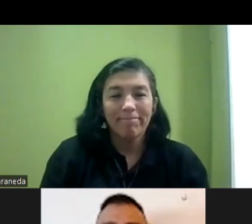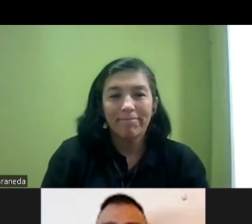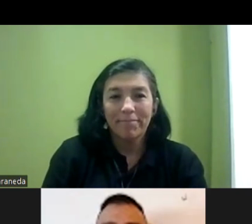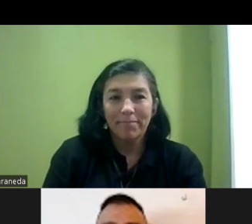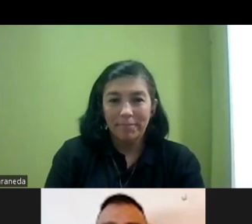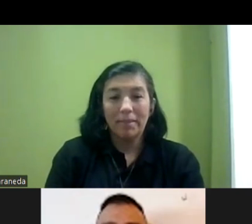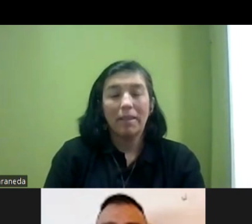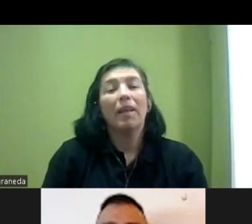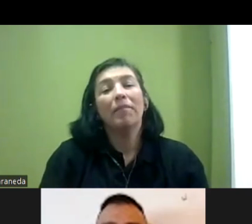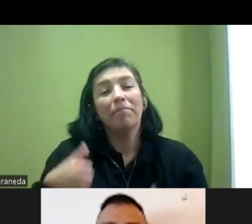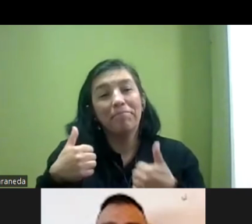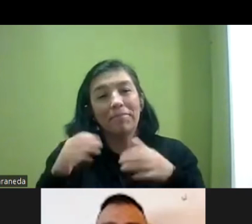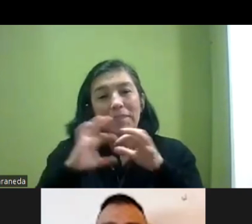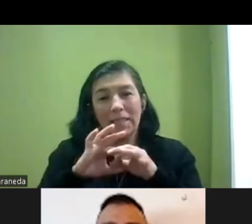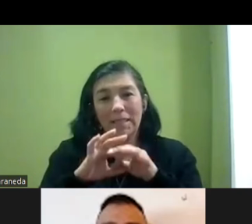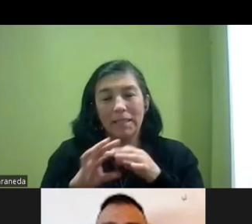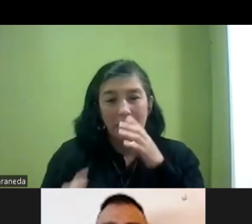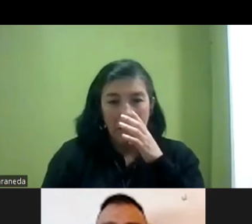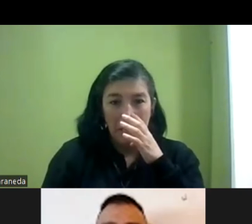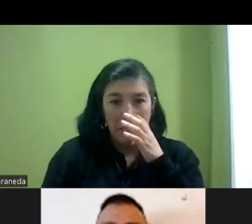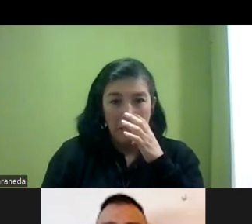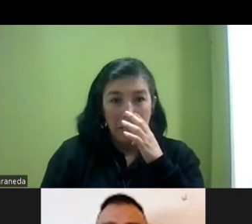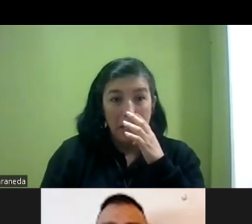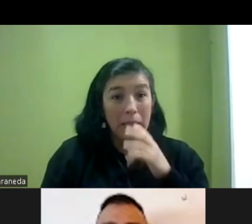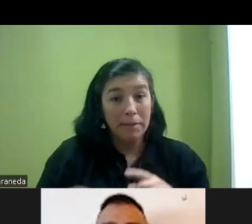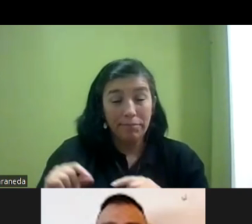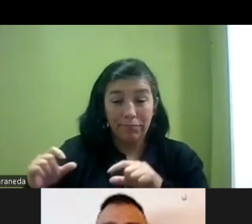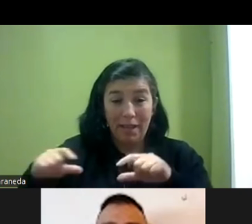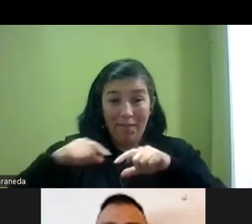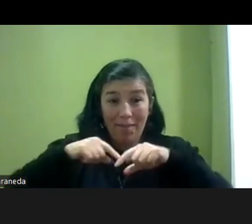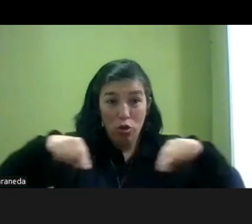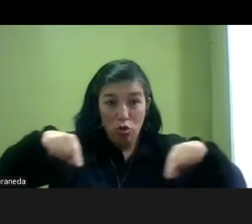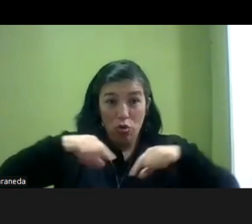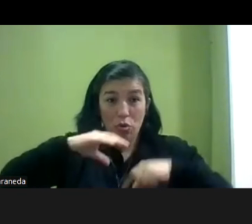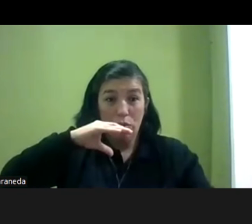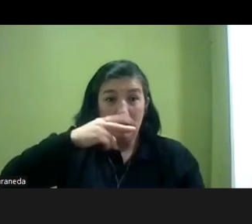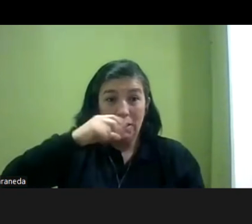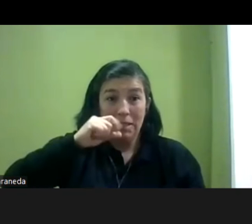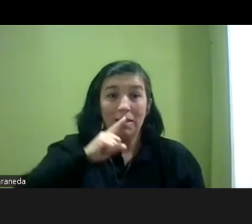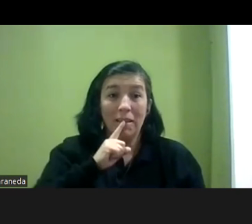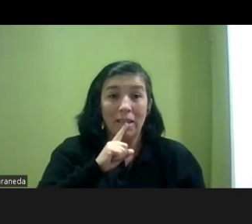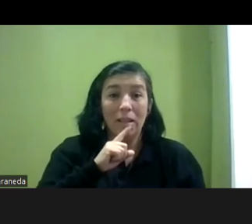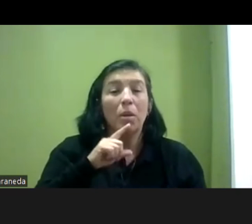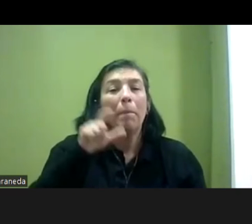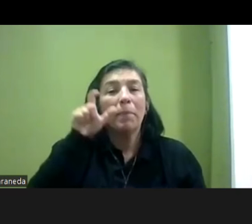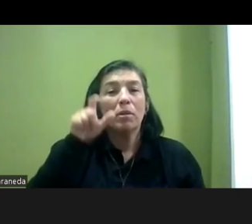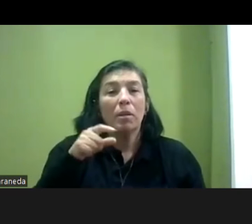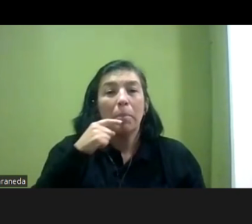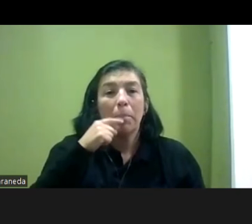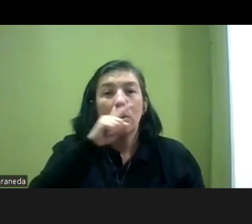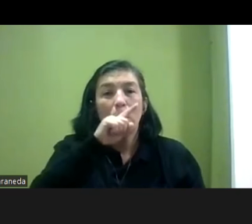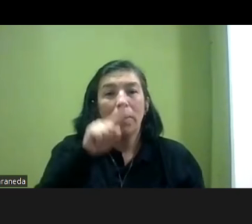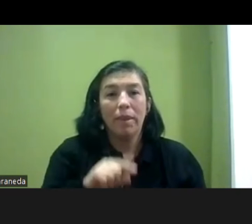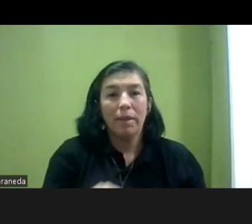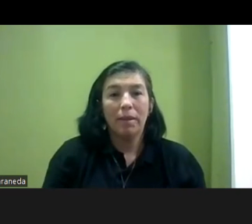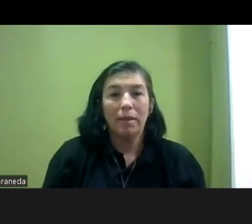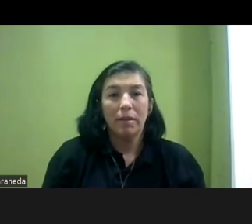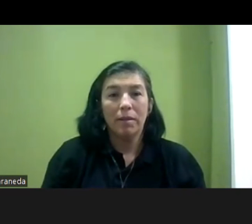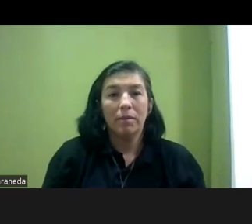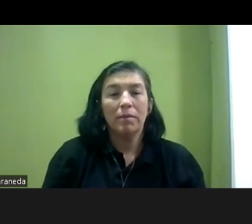muchas gracias. Mira, acá en el chat de Zoom hay una persona que dejó una pregunta que dice, ¿cómo